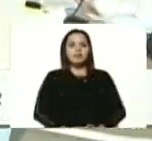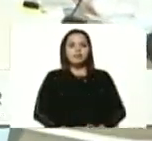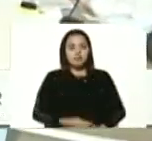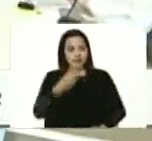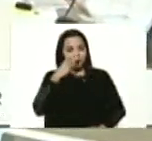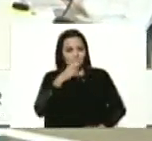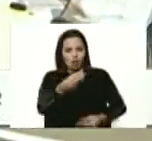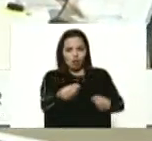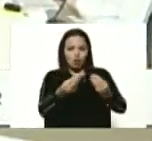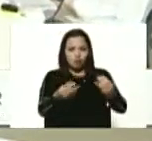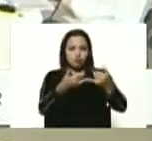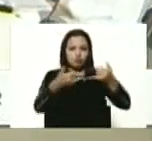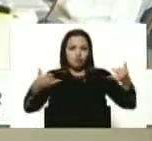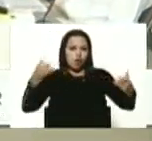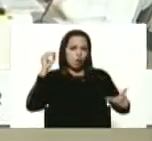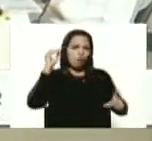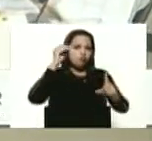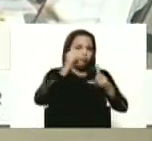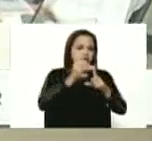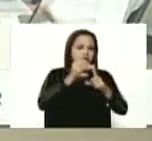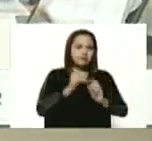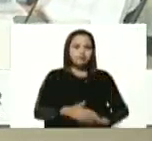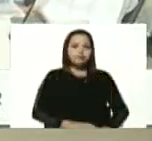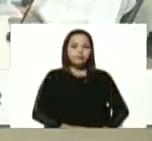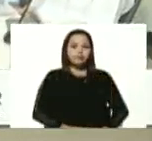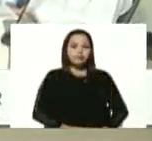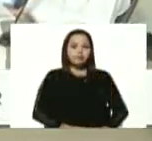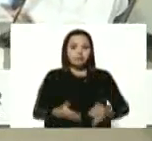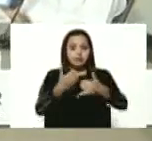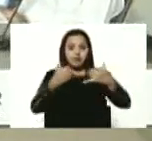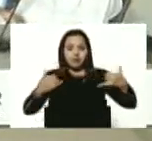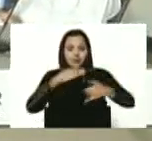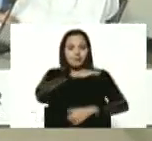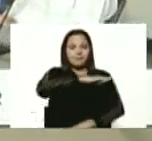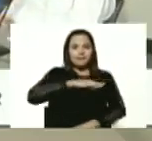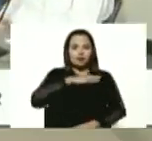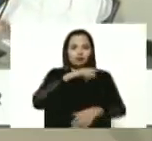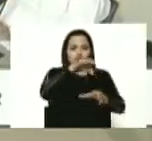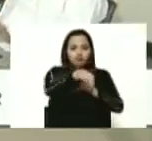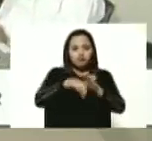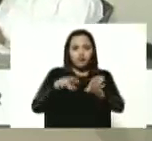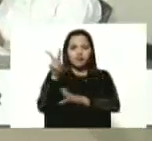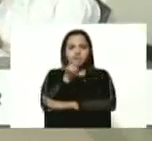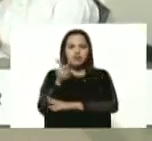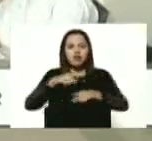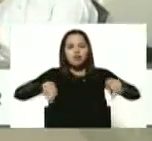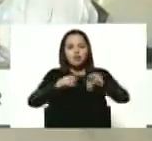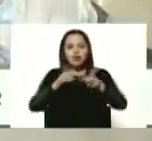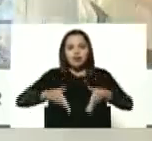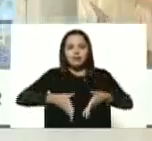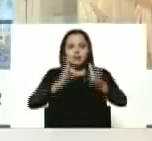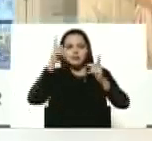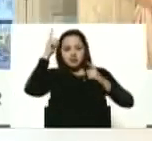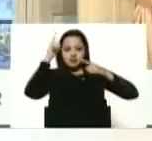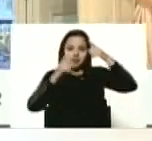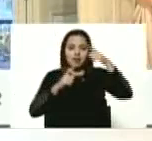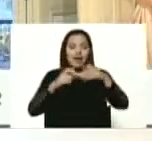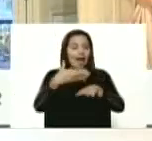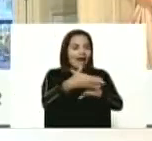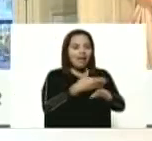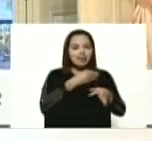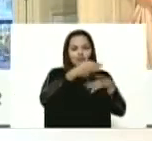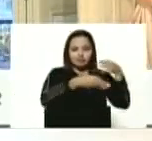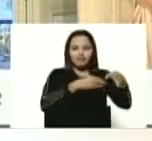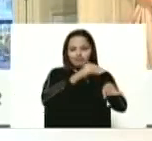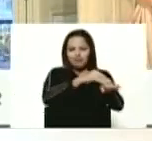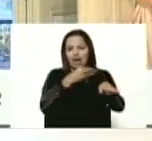líneas, porque estas líneas de la gran misión Agrovenezuela es el camino de Chávez, como tú me decías, Castro Soteldo, el verdadero